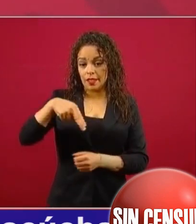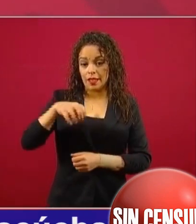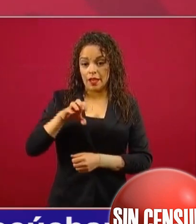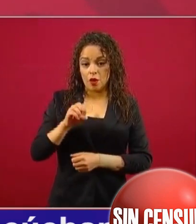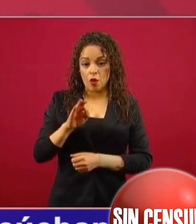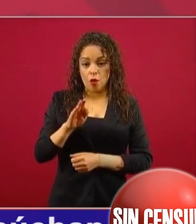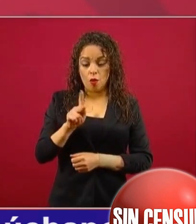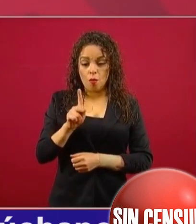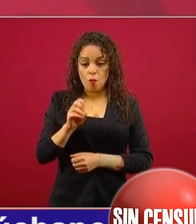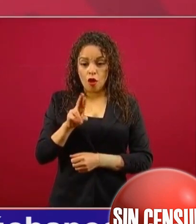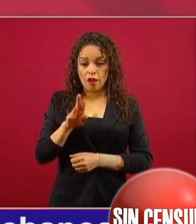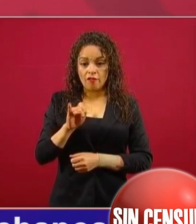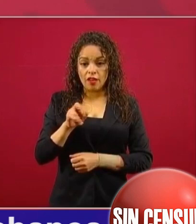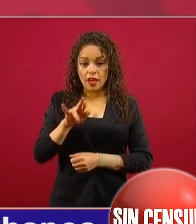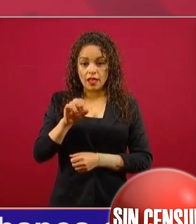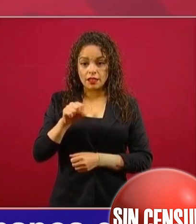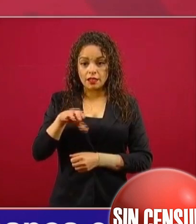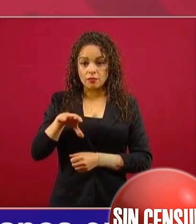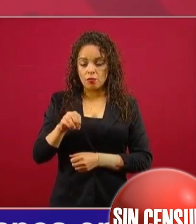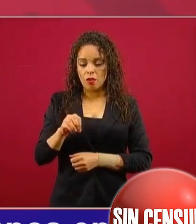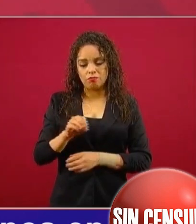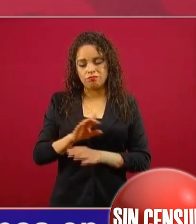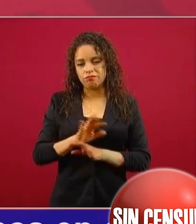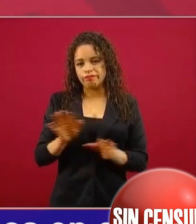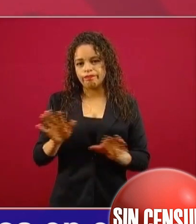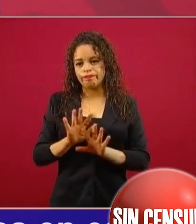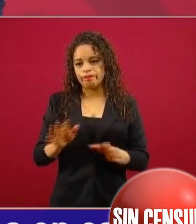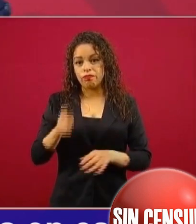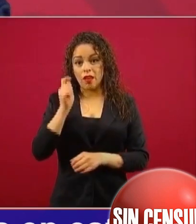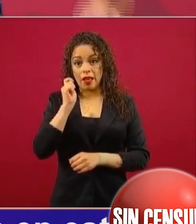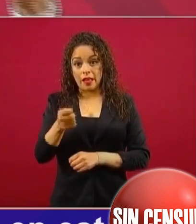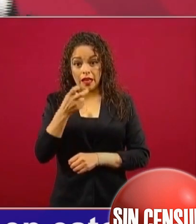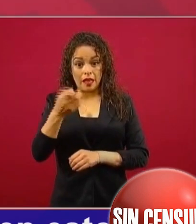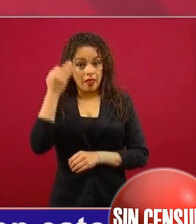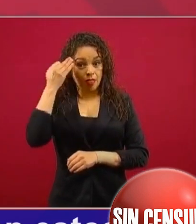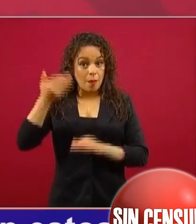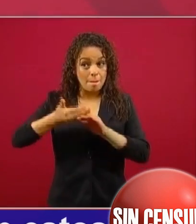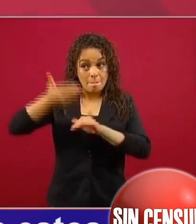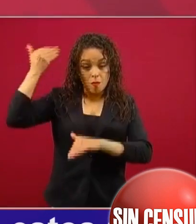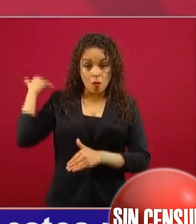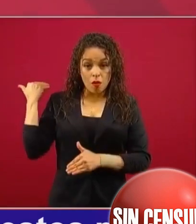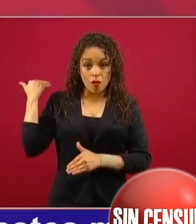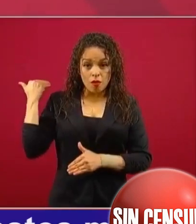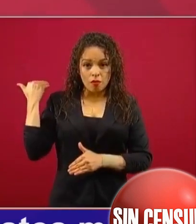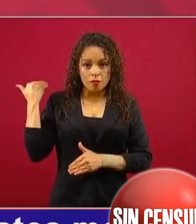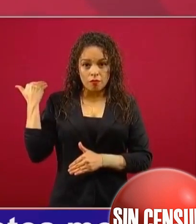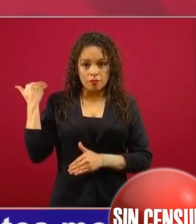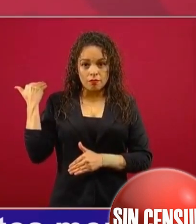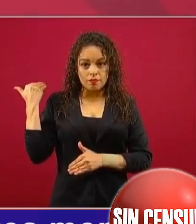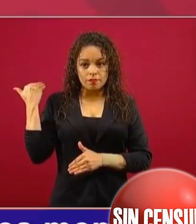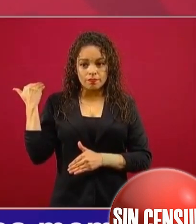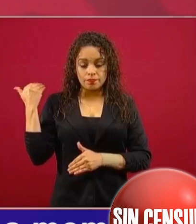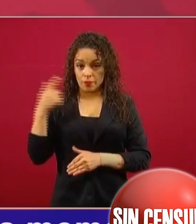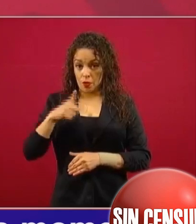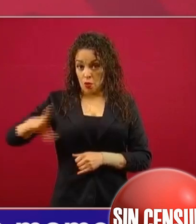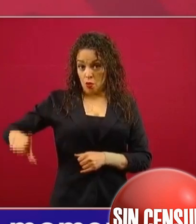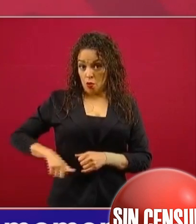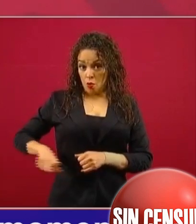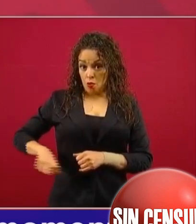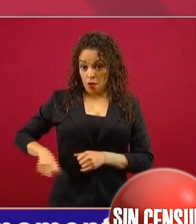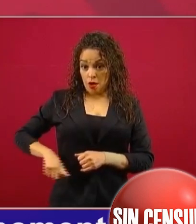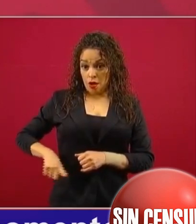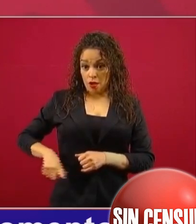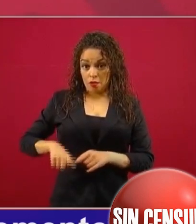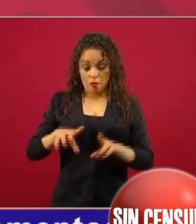¿Qué sucedió en el porfiriato? Pues el gobierno fue tomado, estuvo